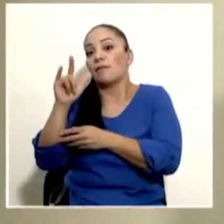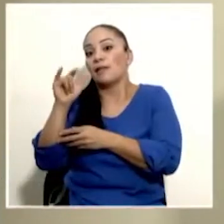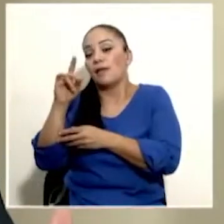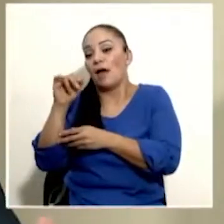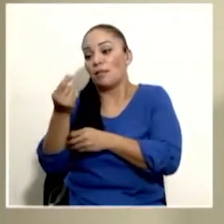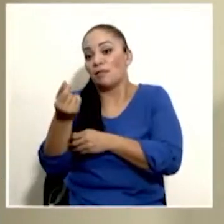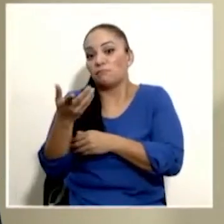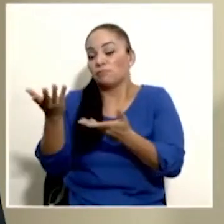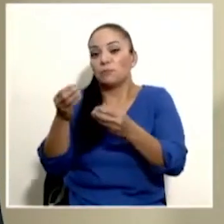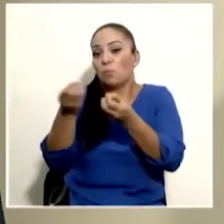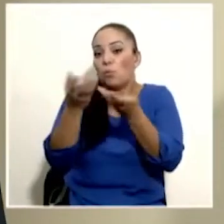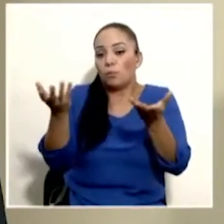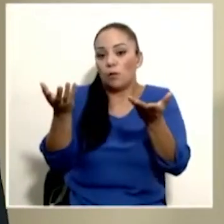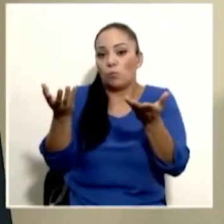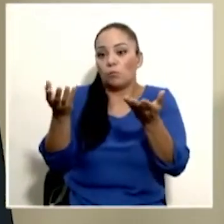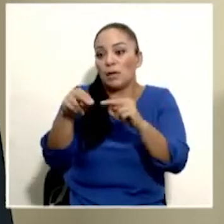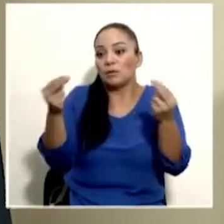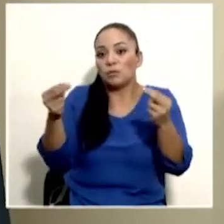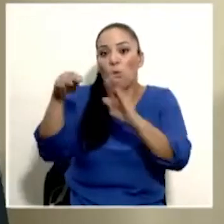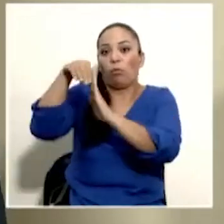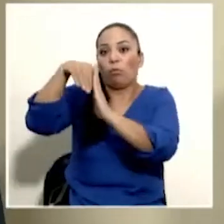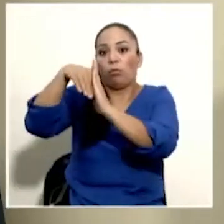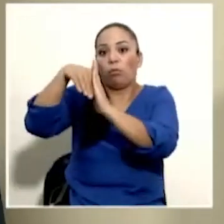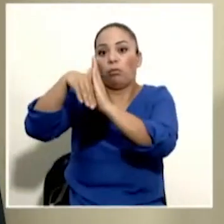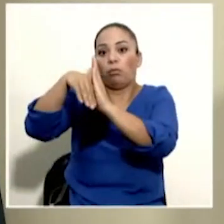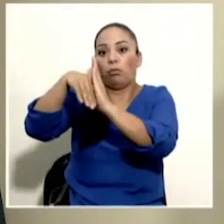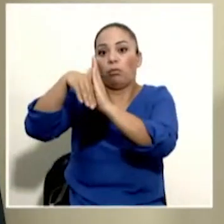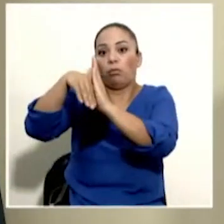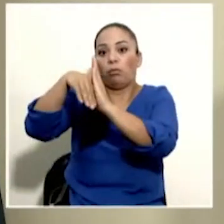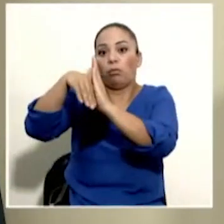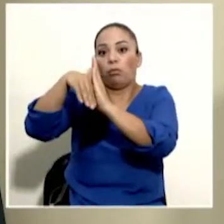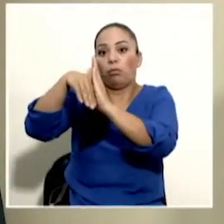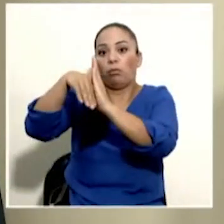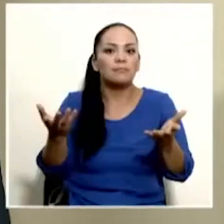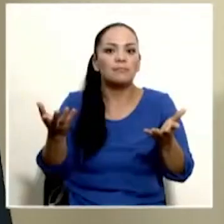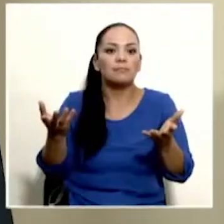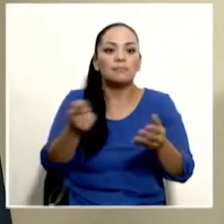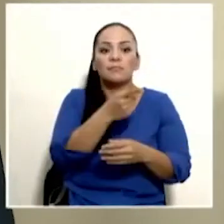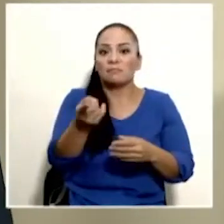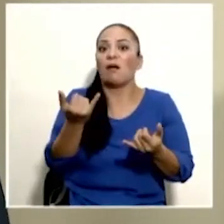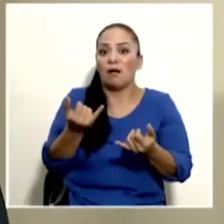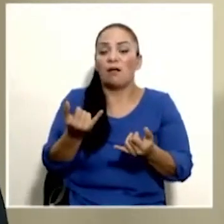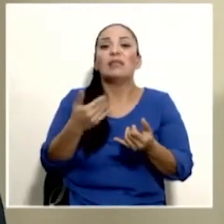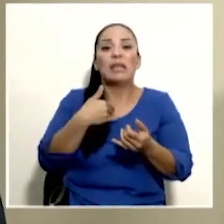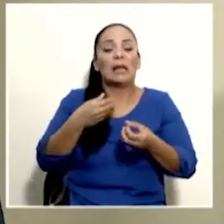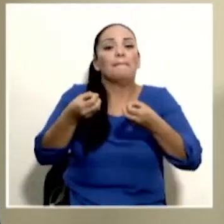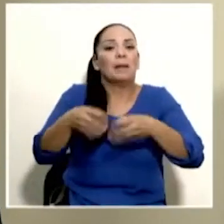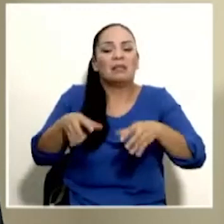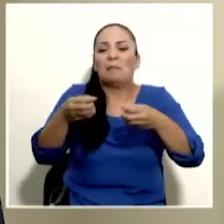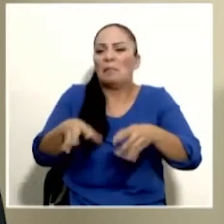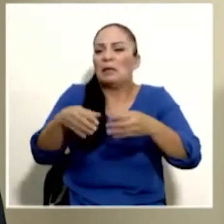va en caída libre y eso significa que están corriendo pérdidas constantes constantes